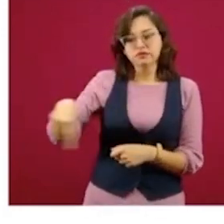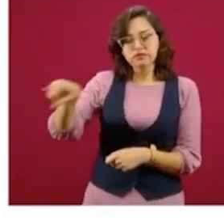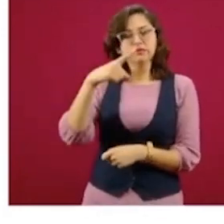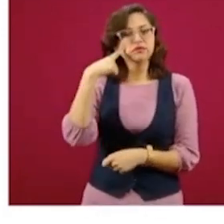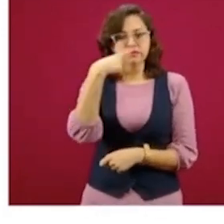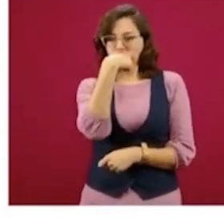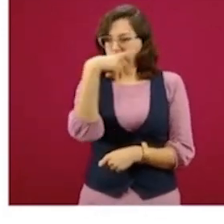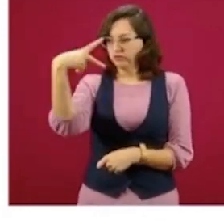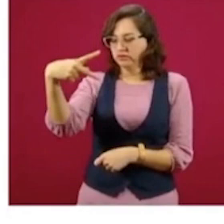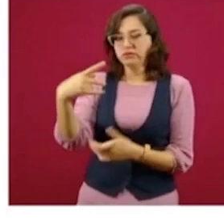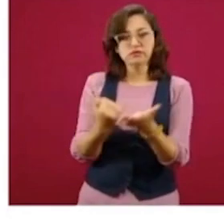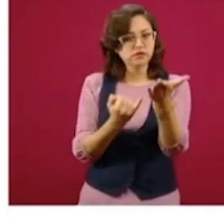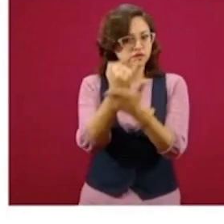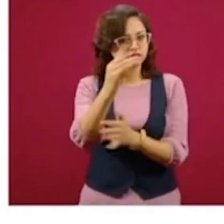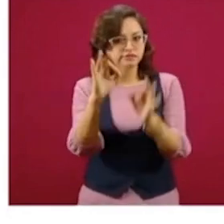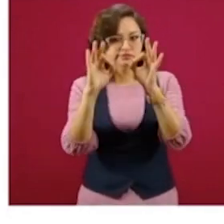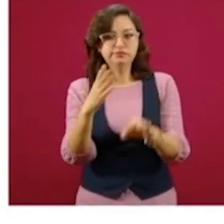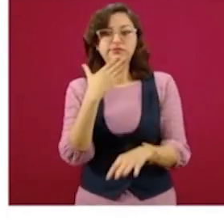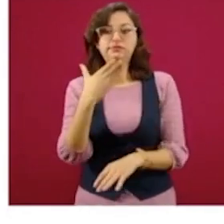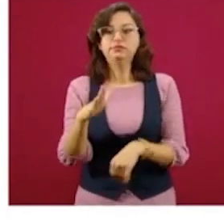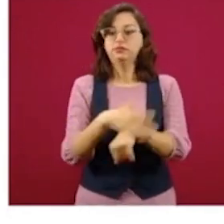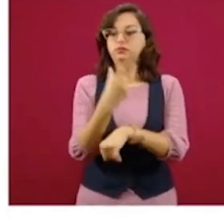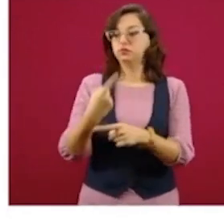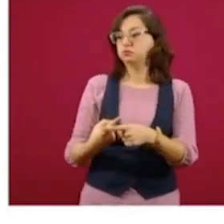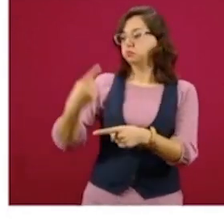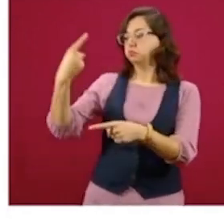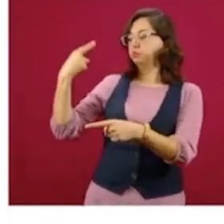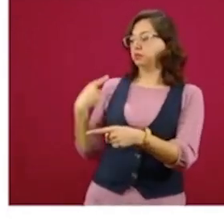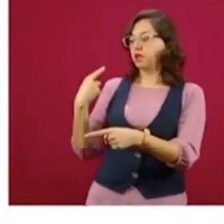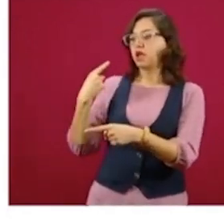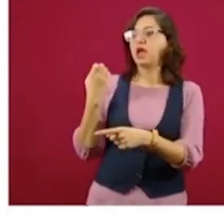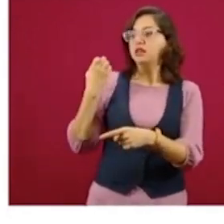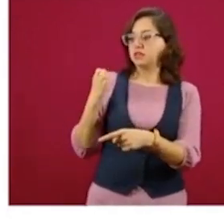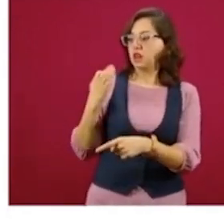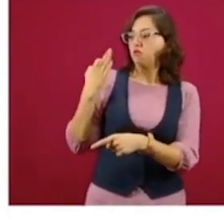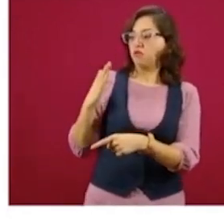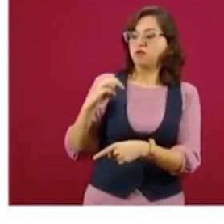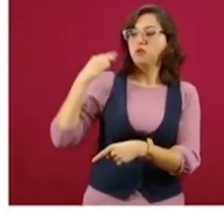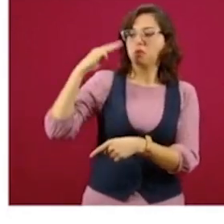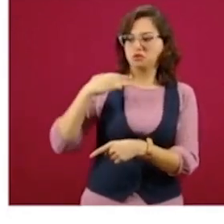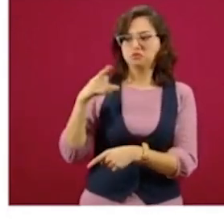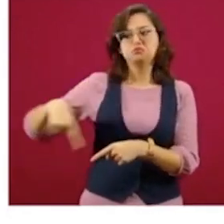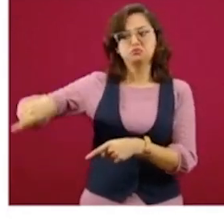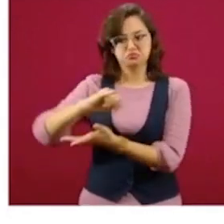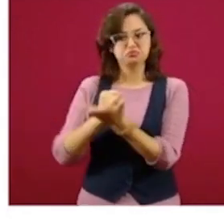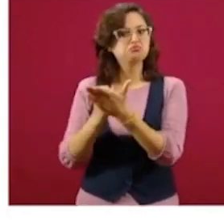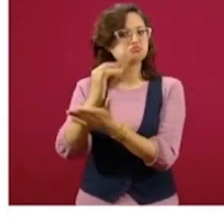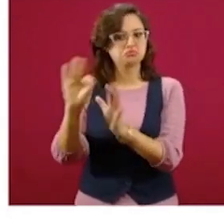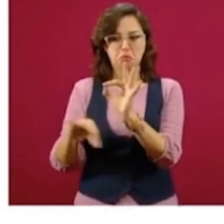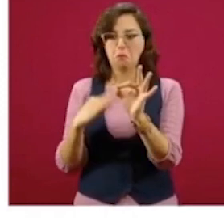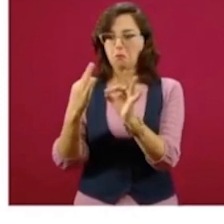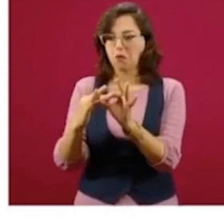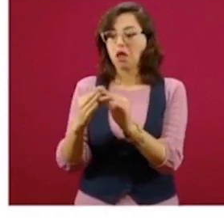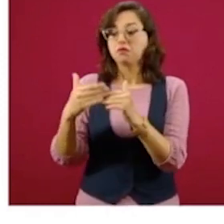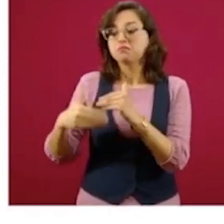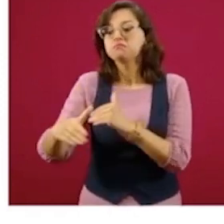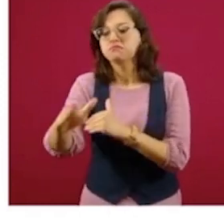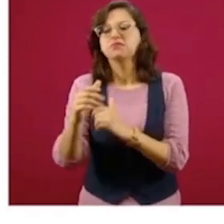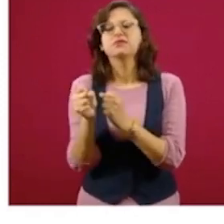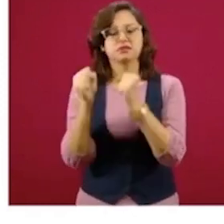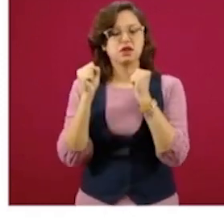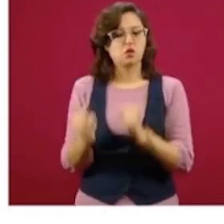porque tomaron decisiones solidarias y fraternas en él el inicio del año y ahora estamos seguros que lo van a hacer así nos lo han manifestado